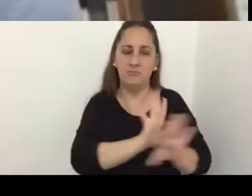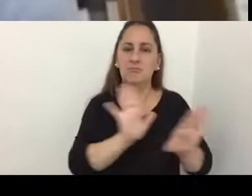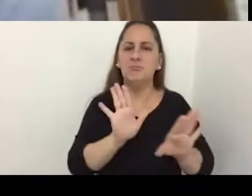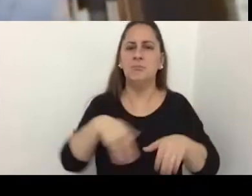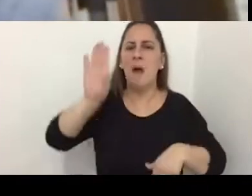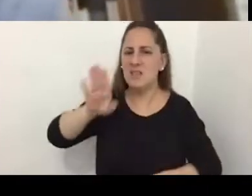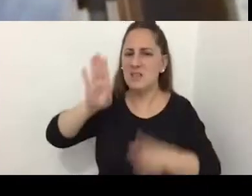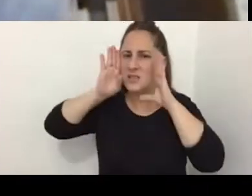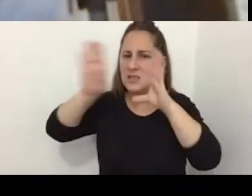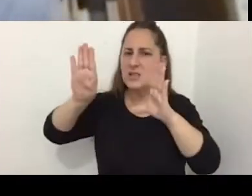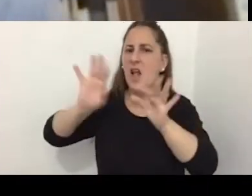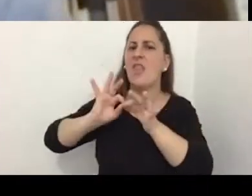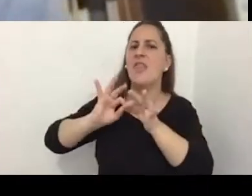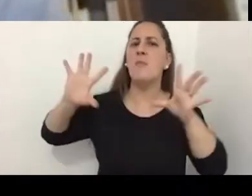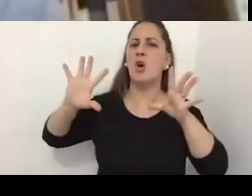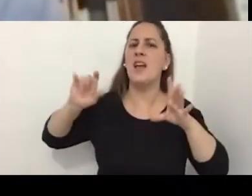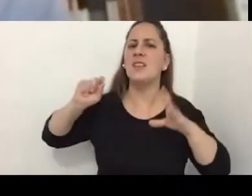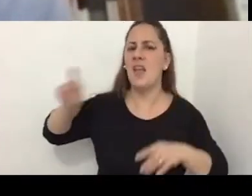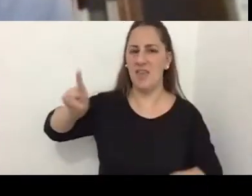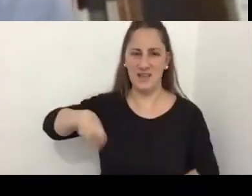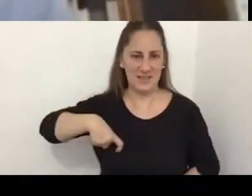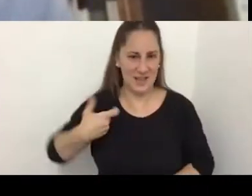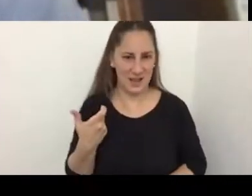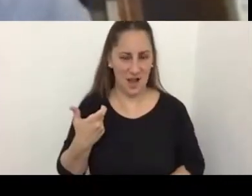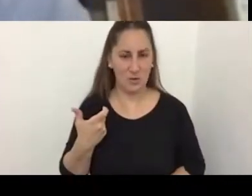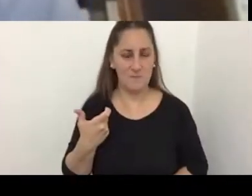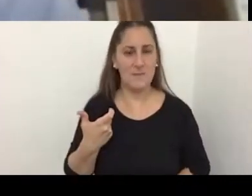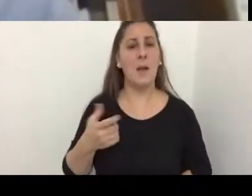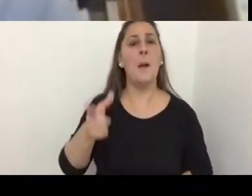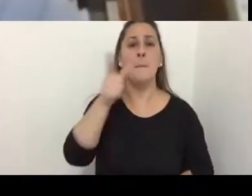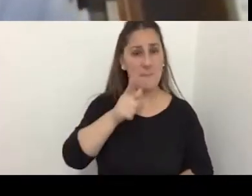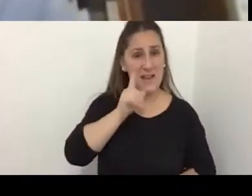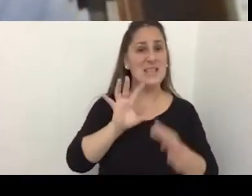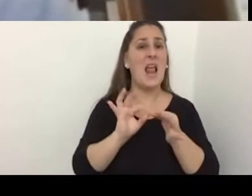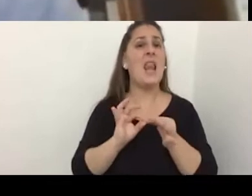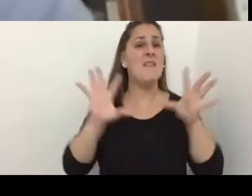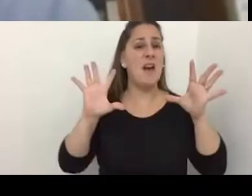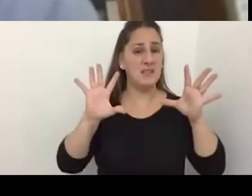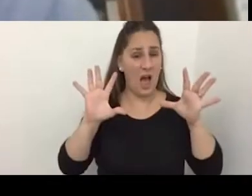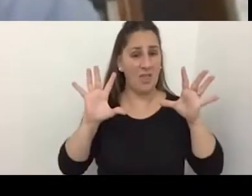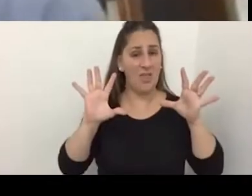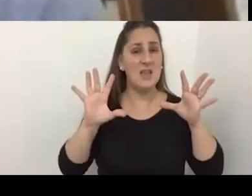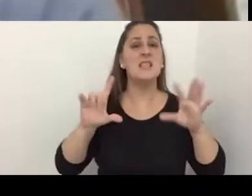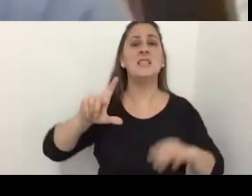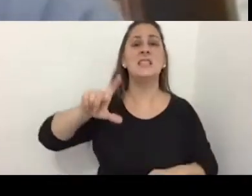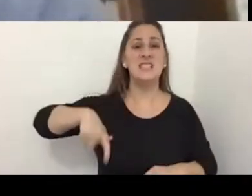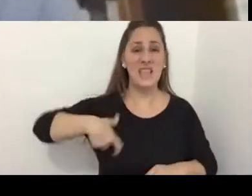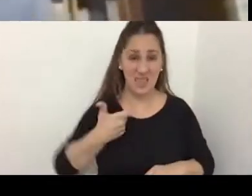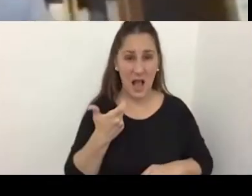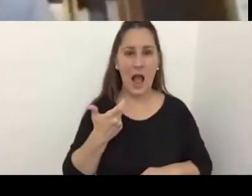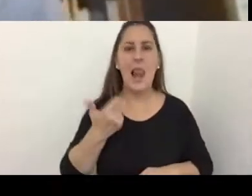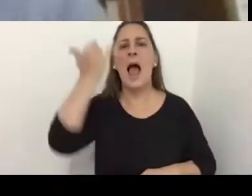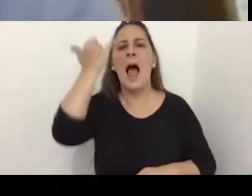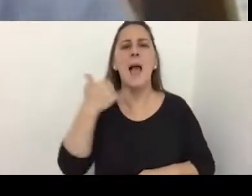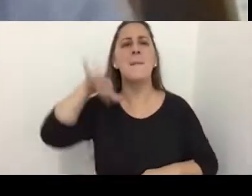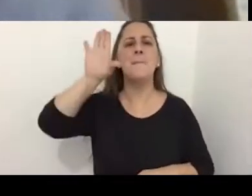la democracia sindical. Y me parece que la libertad sindical tiene muchos más componentes